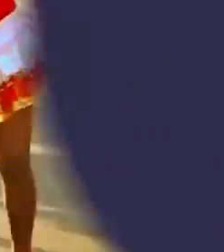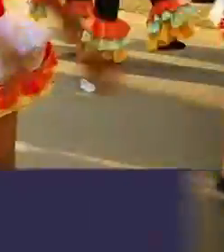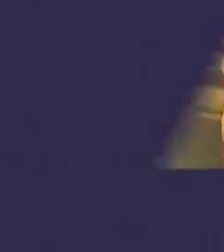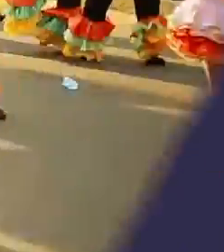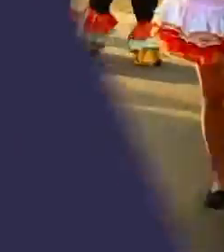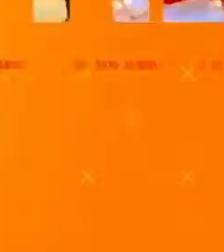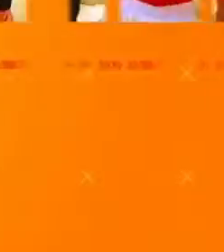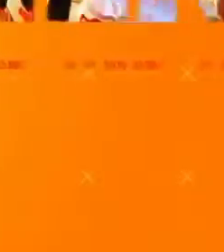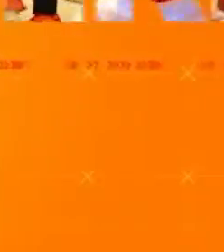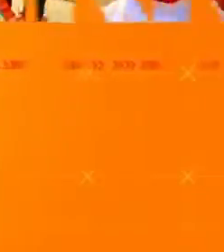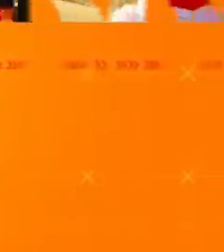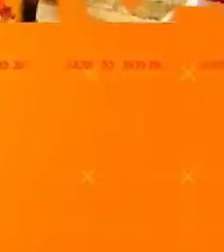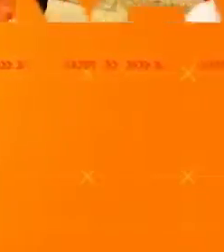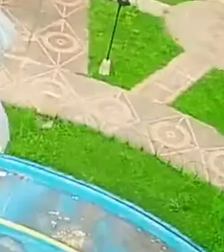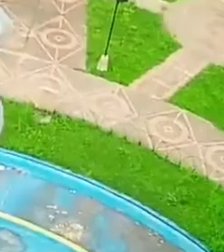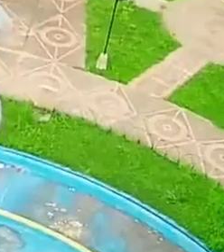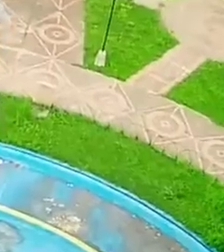corazón